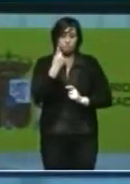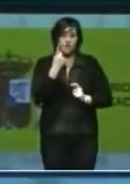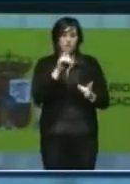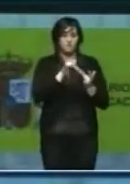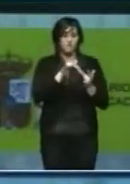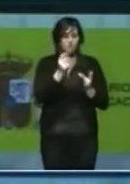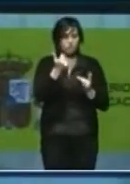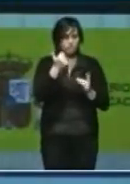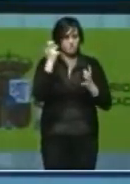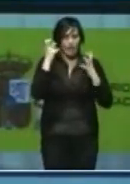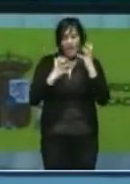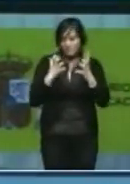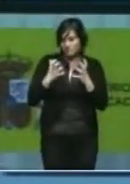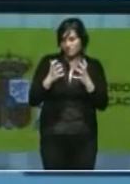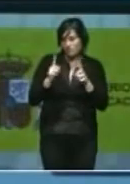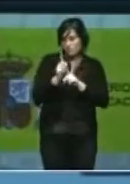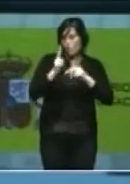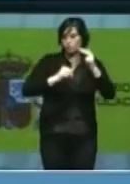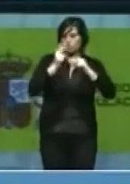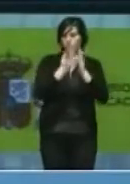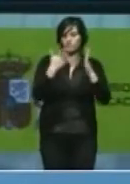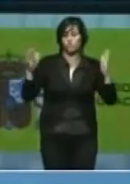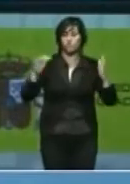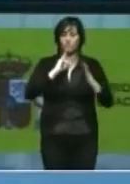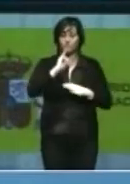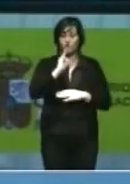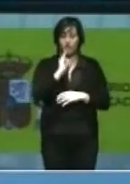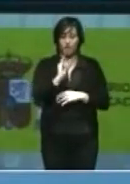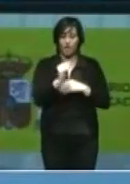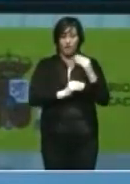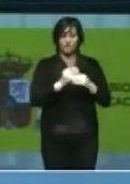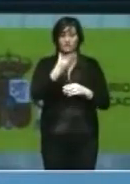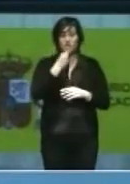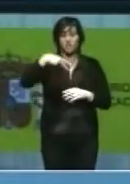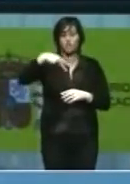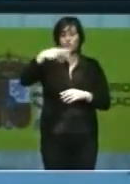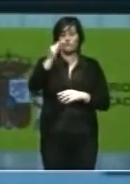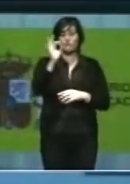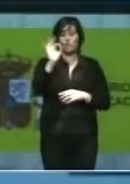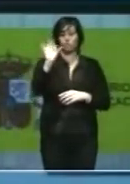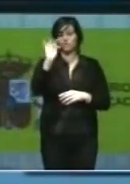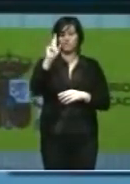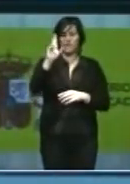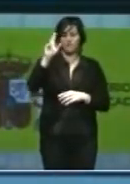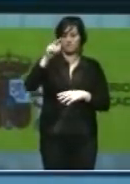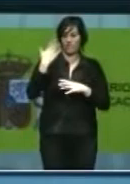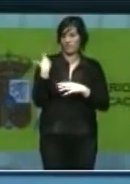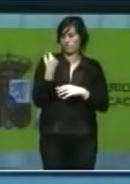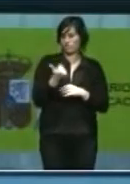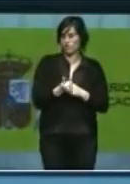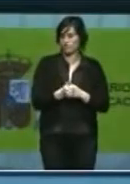tan agresiva como la construcción de la Biblioteca de Filología realizada por Norman Foster hace unos años. Bueno, un poco con